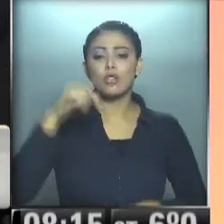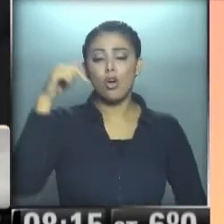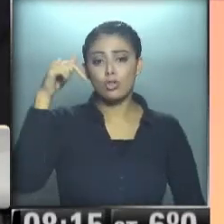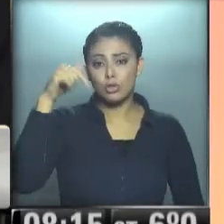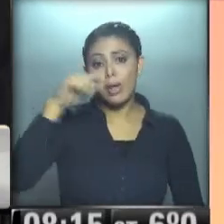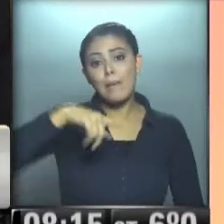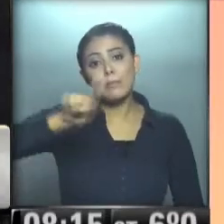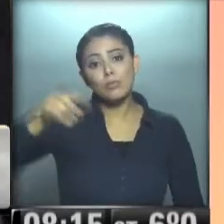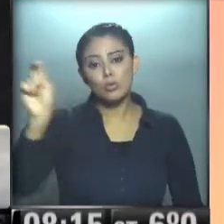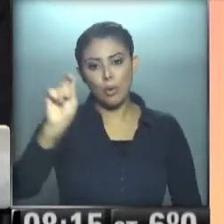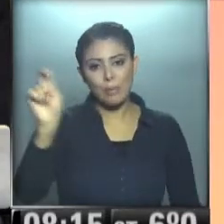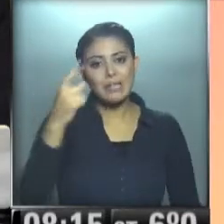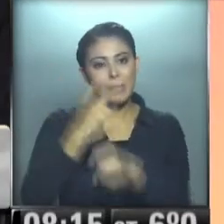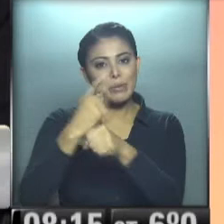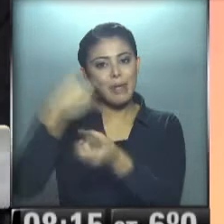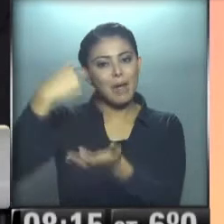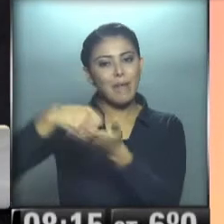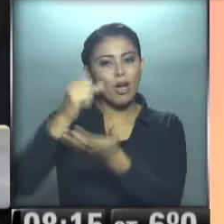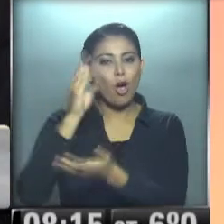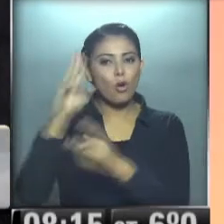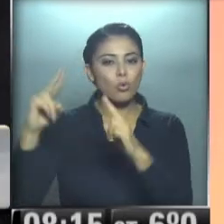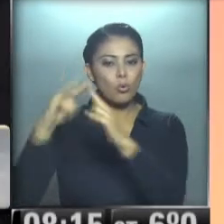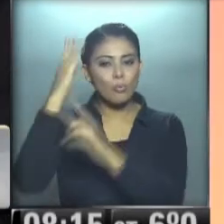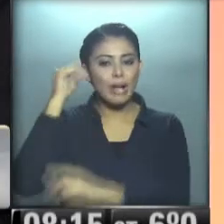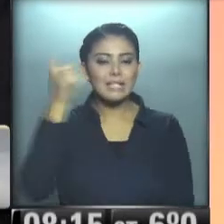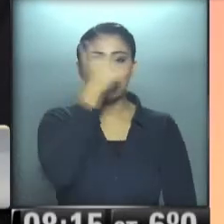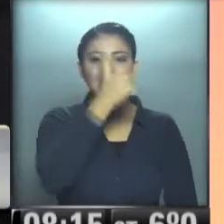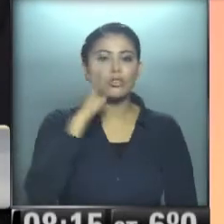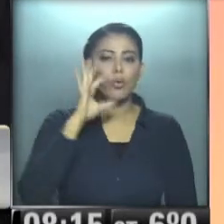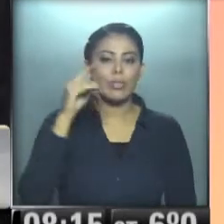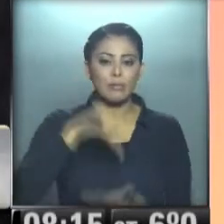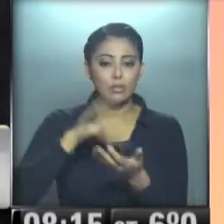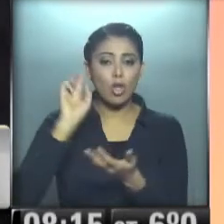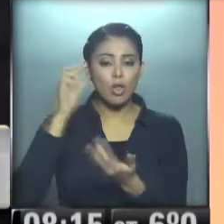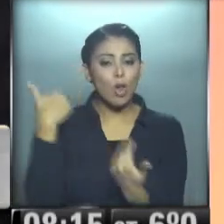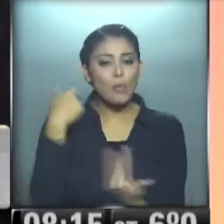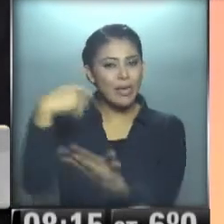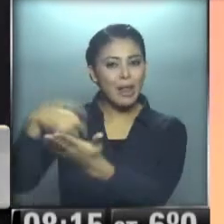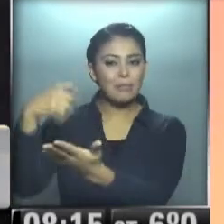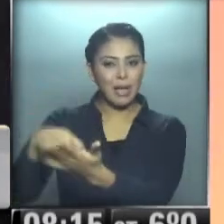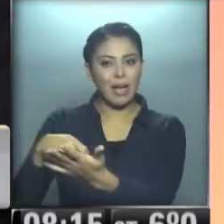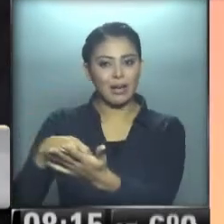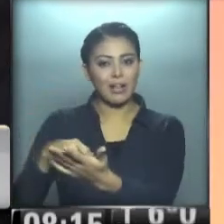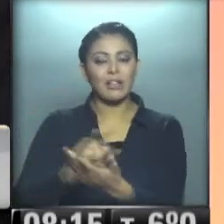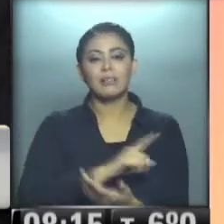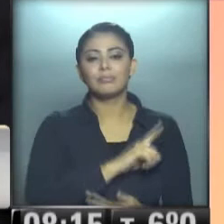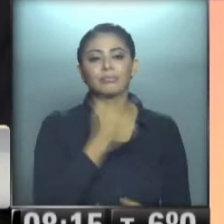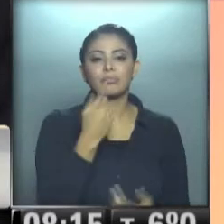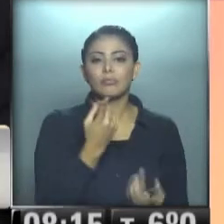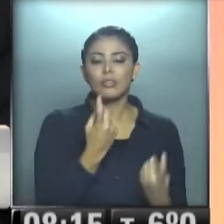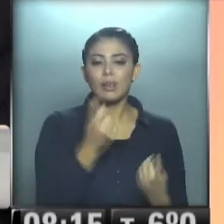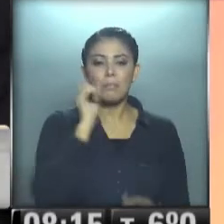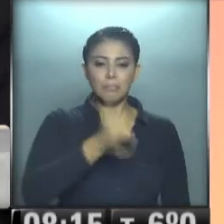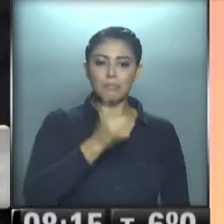el mes que viene que es el primer pago al club de parís 50 millones de dólares se puedan afrontar sin ningún tipo de riesgo para